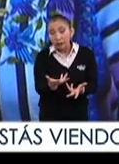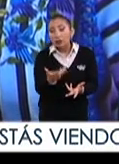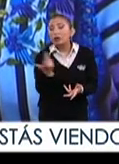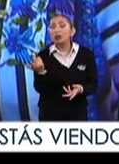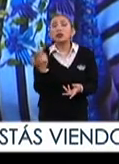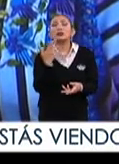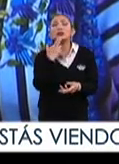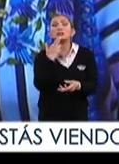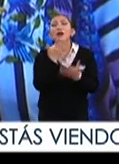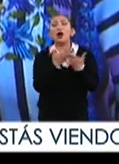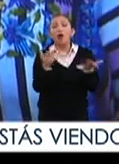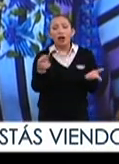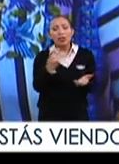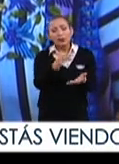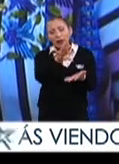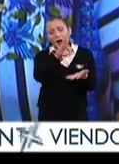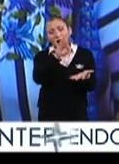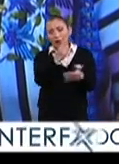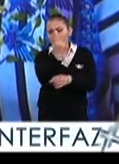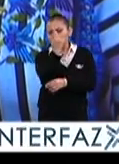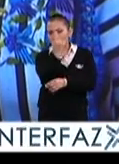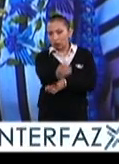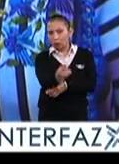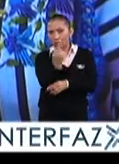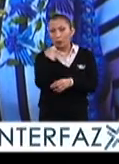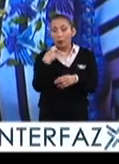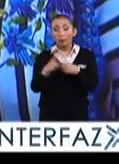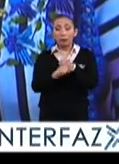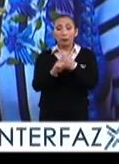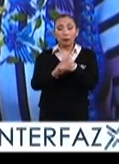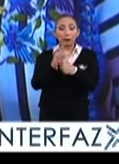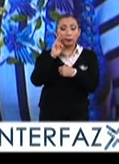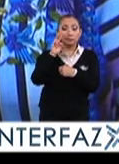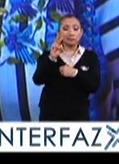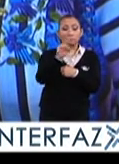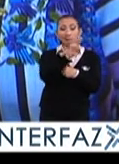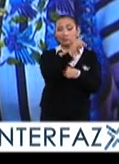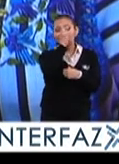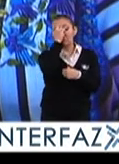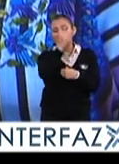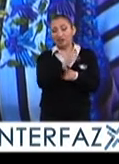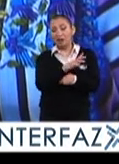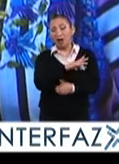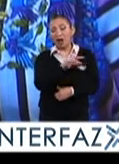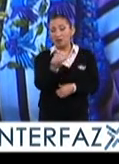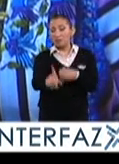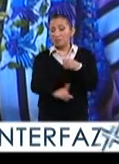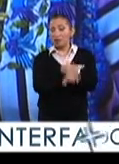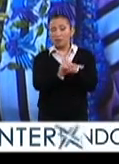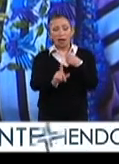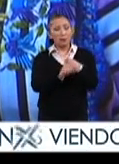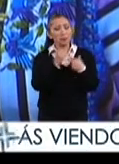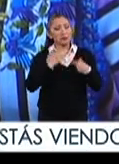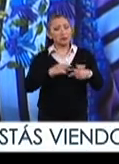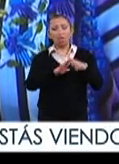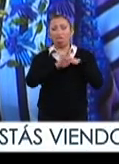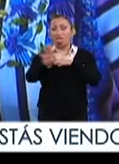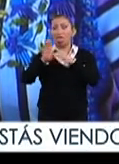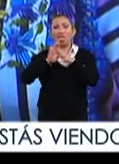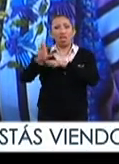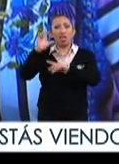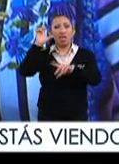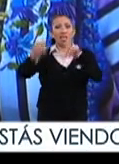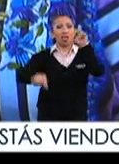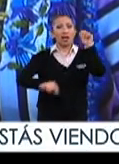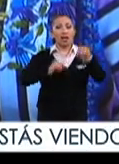es lo que nos sirve ahora? Número uno, las crisis. Creo que hay una crisis de migrantes, y